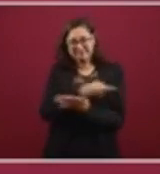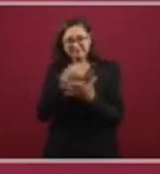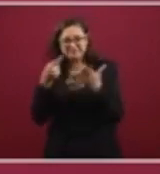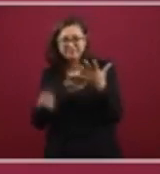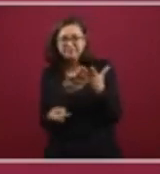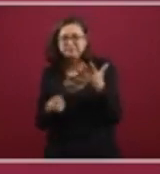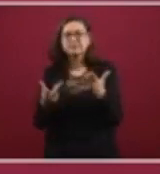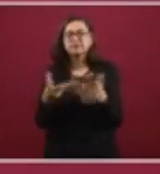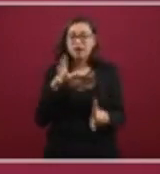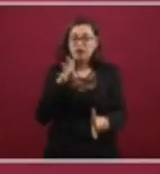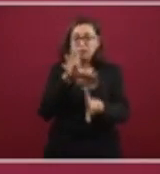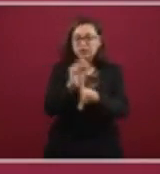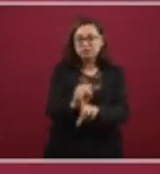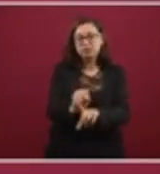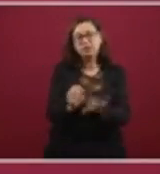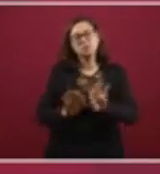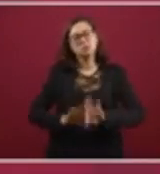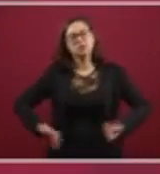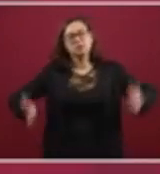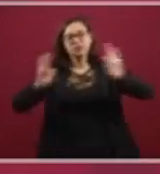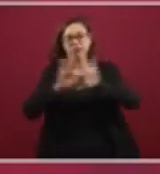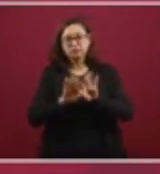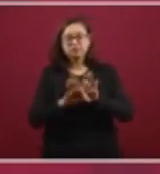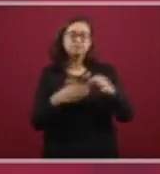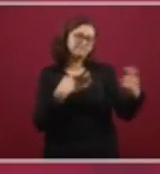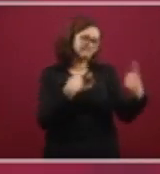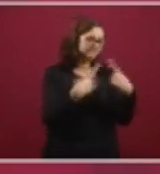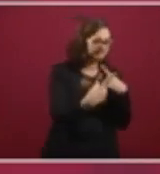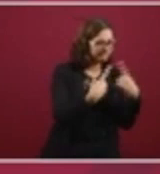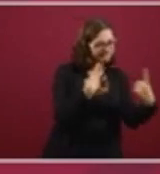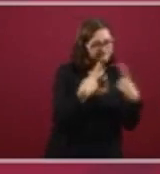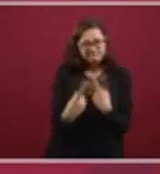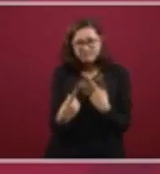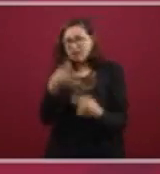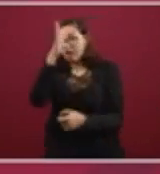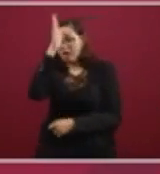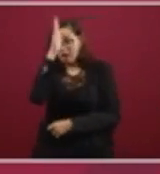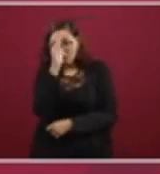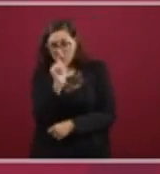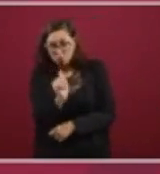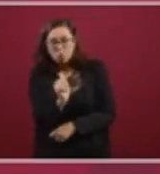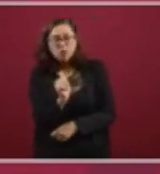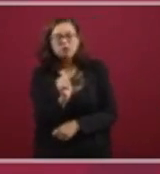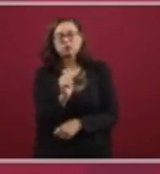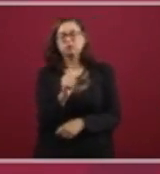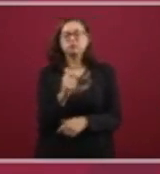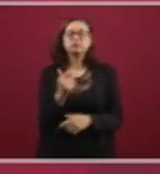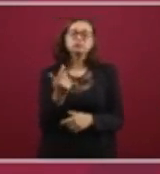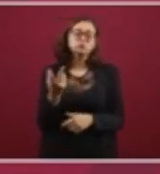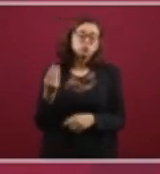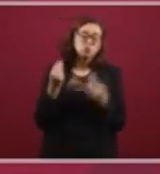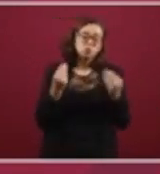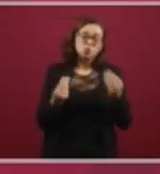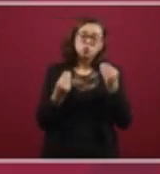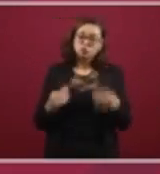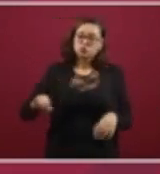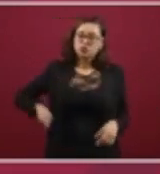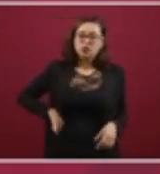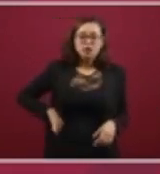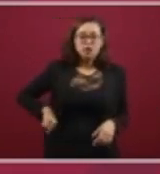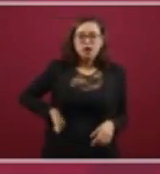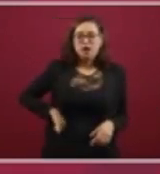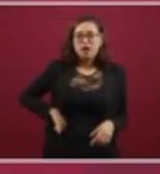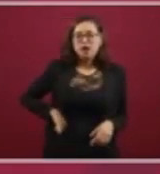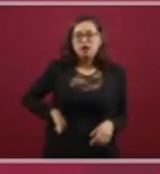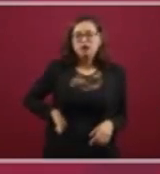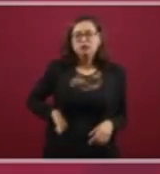estamos buscando un acuerdo. La conciliación, nos interesa mucho el